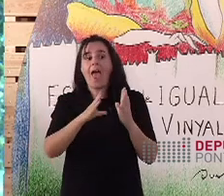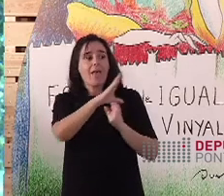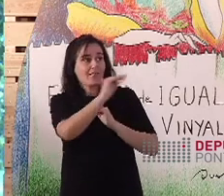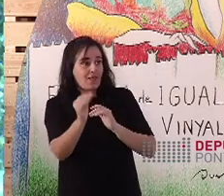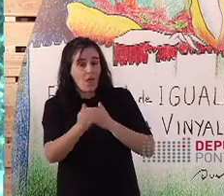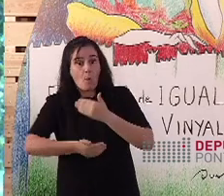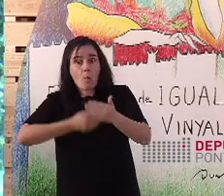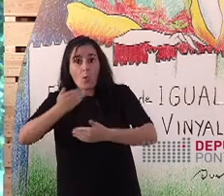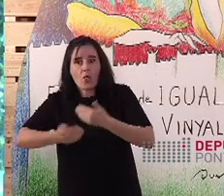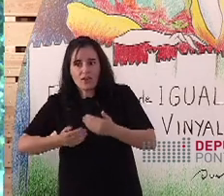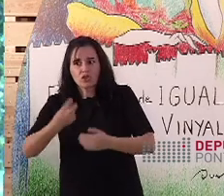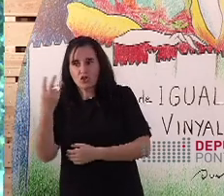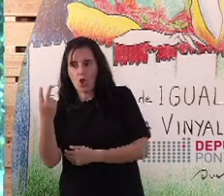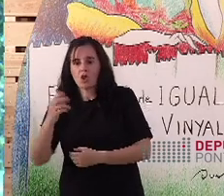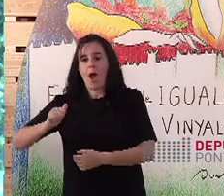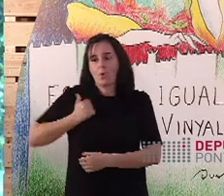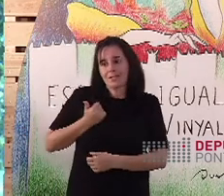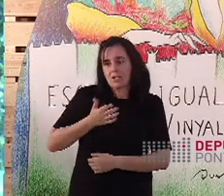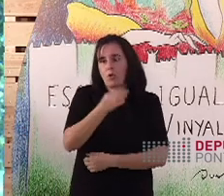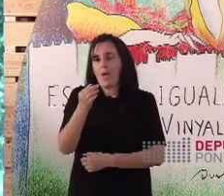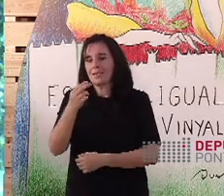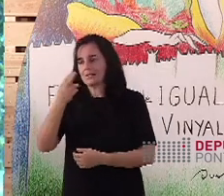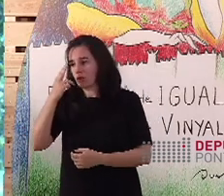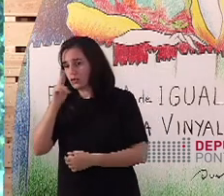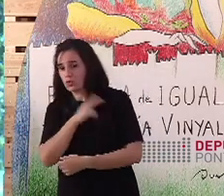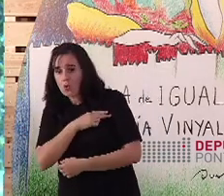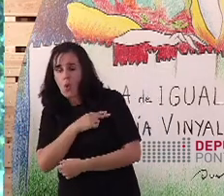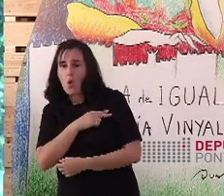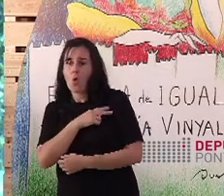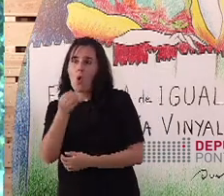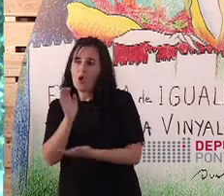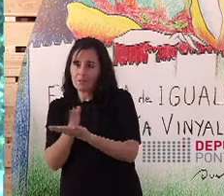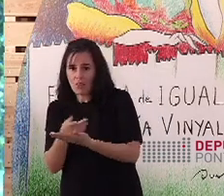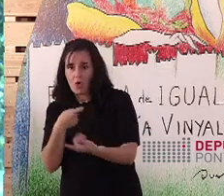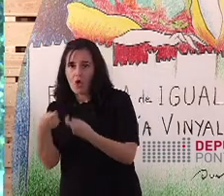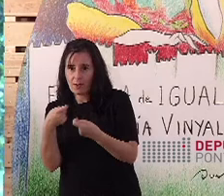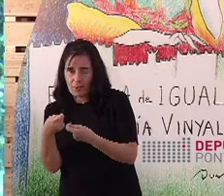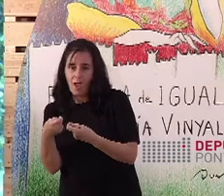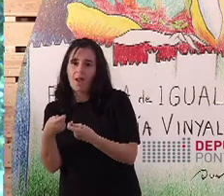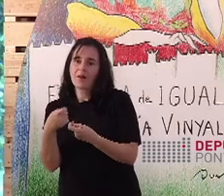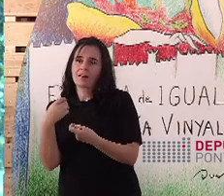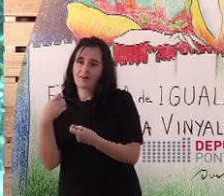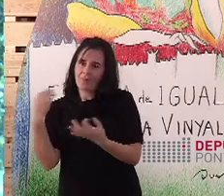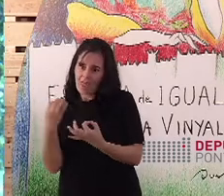que é o aproveitamento e o proxenetismo e a intermediación lucrativa e o comercio sexual.